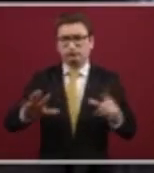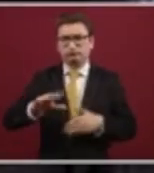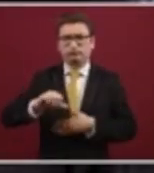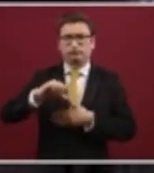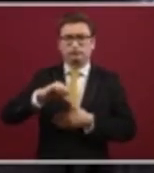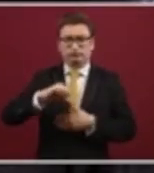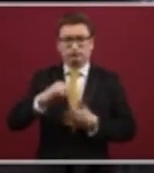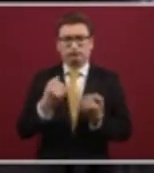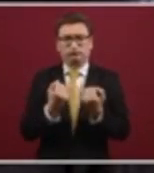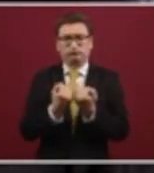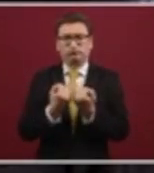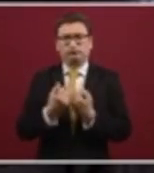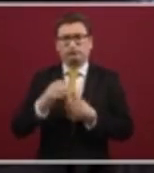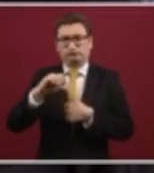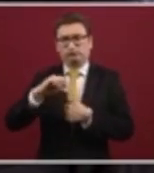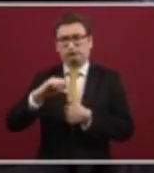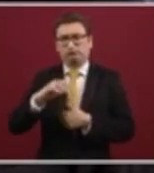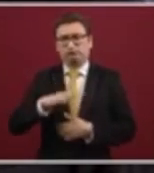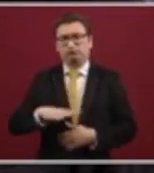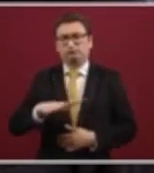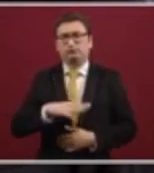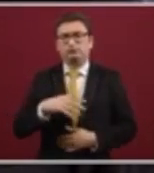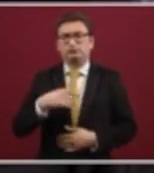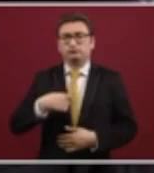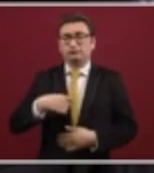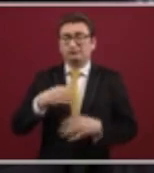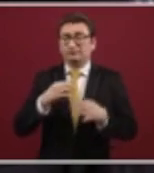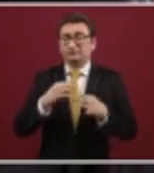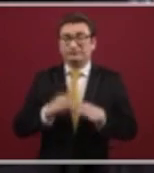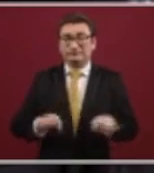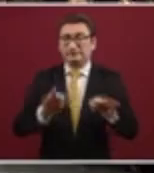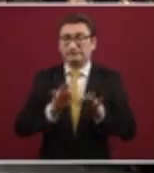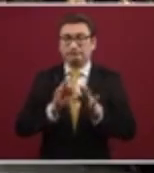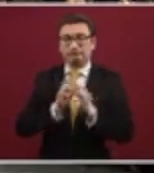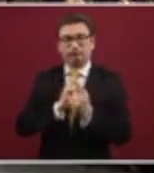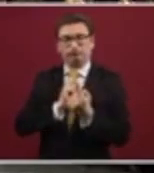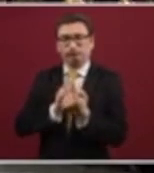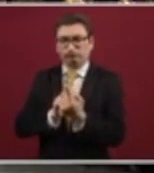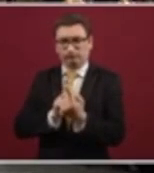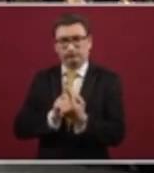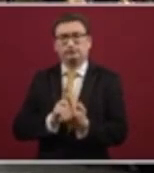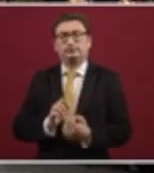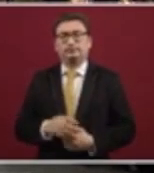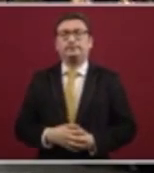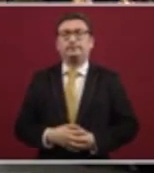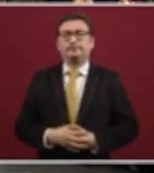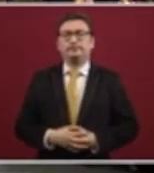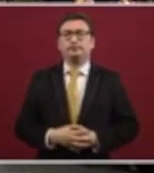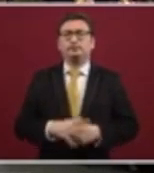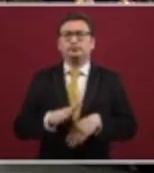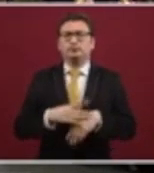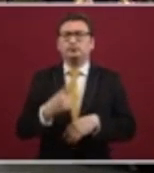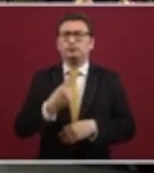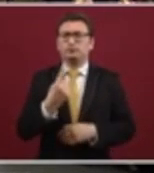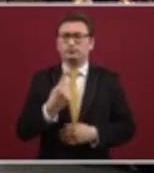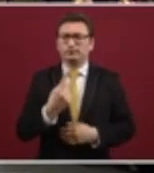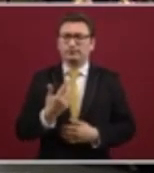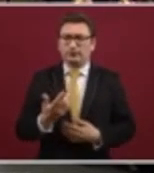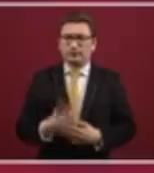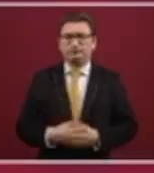Centroamérica. Es un encuentro importantísimo porque